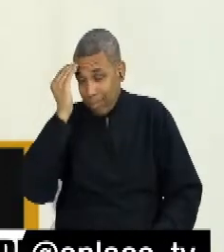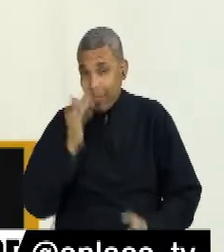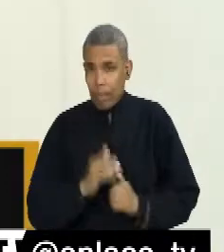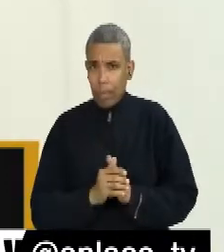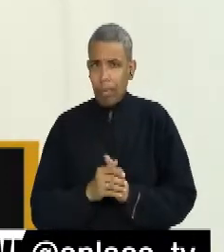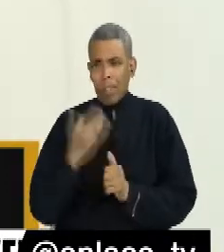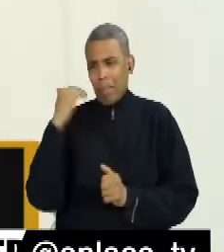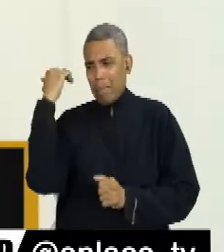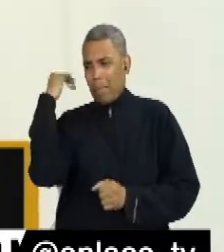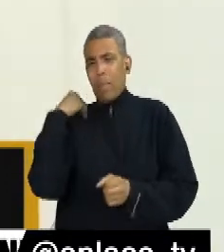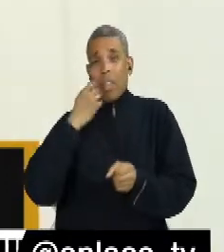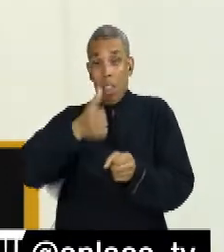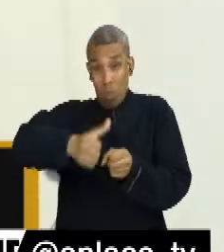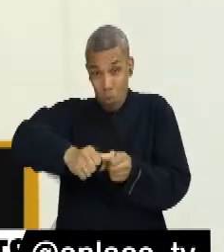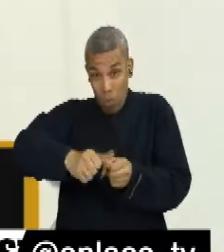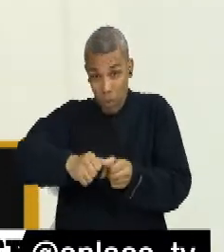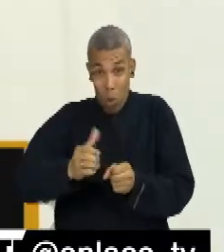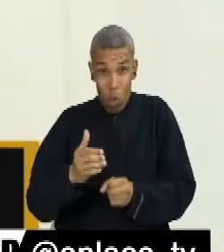Eso no fue ganado